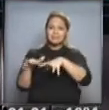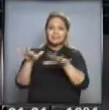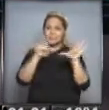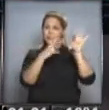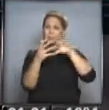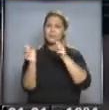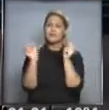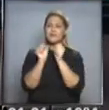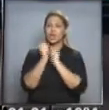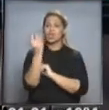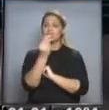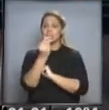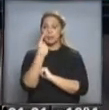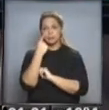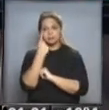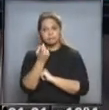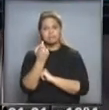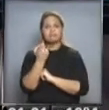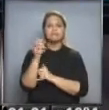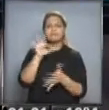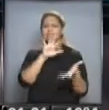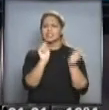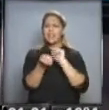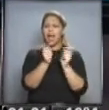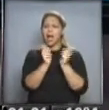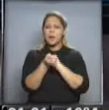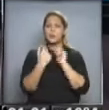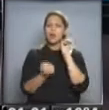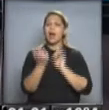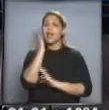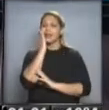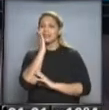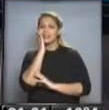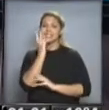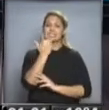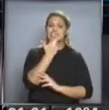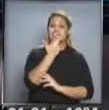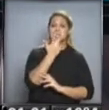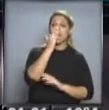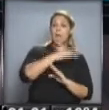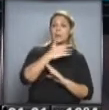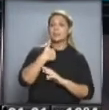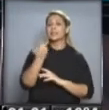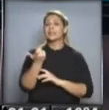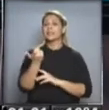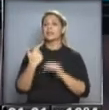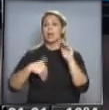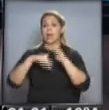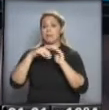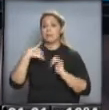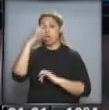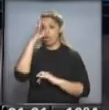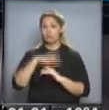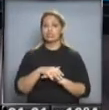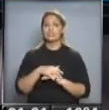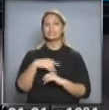lo tanto el día sábado no hay que descartar algo de inestabilidad en horas de la tarde, con 3 grados de mínima y 12 grados de temperatura